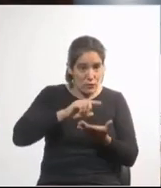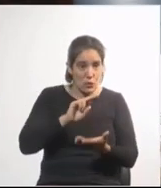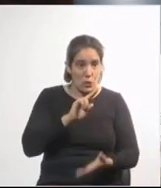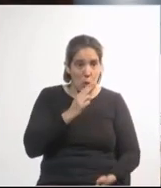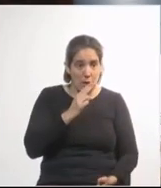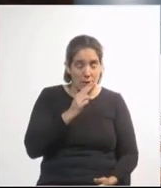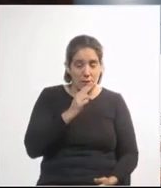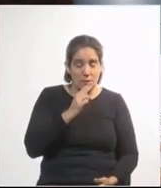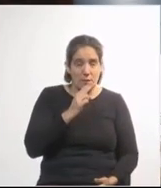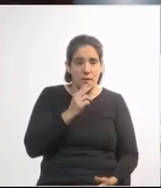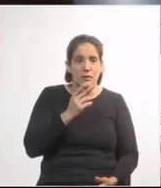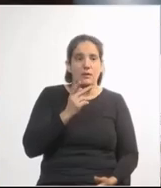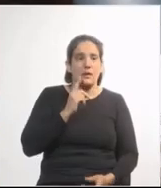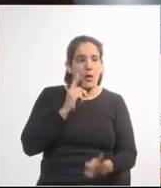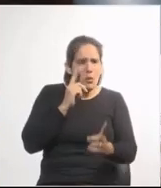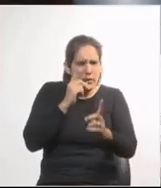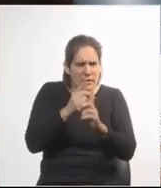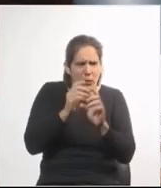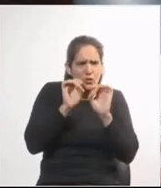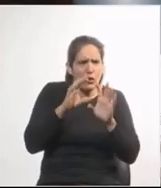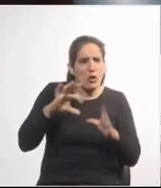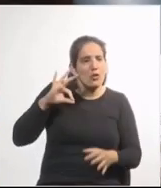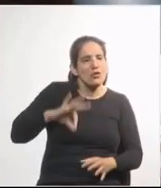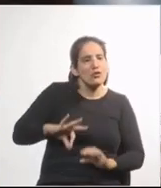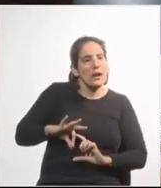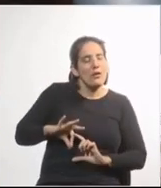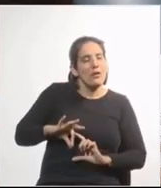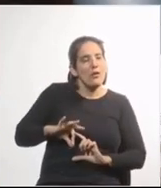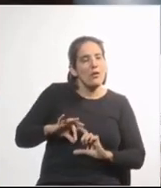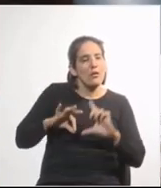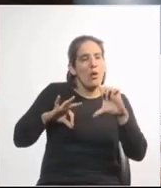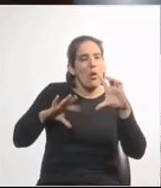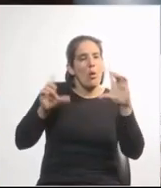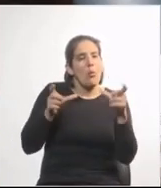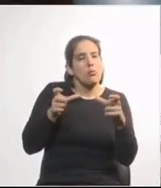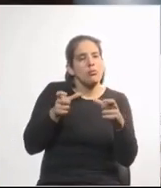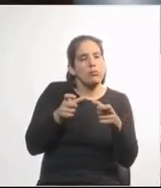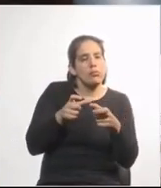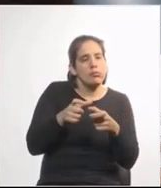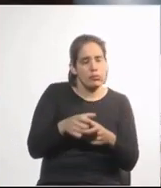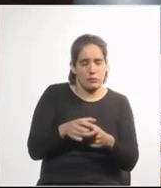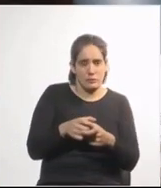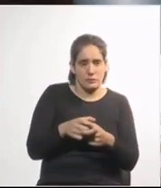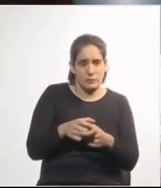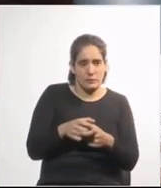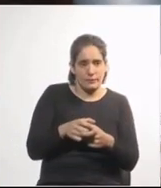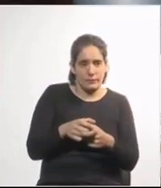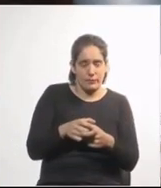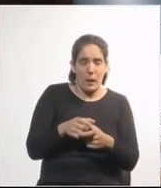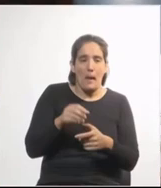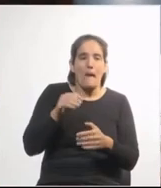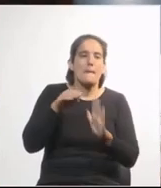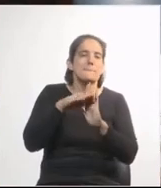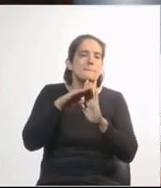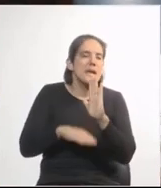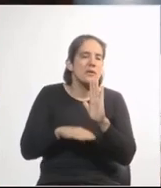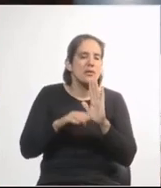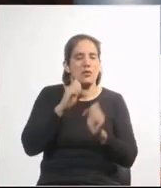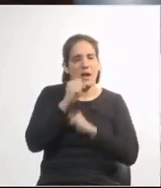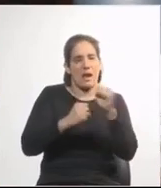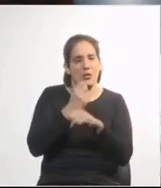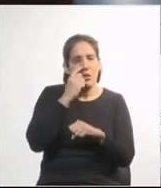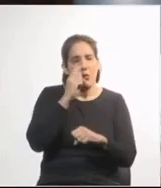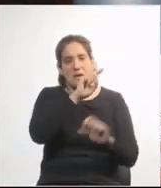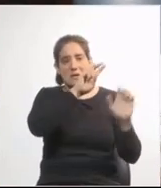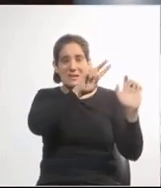país, que se destina a pagar salarios, se va a ver reducida en relación a la situación del 2019. Incluso